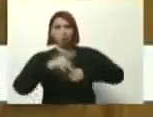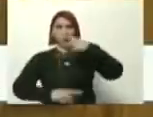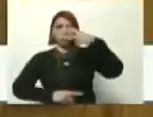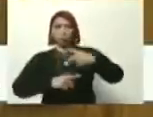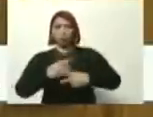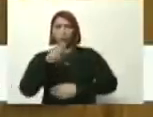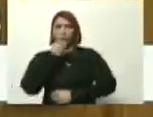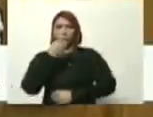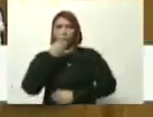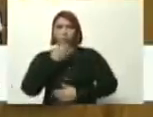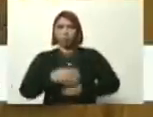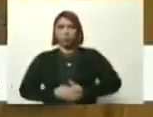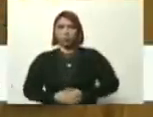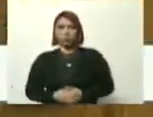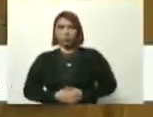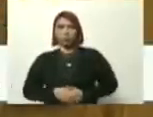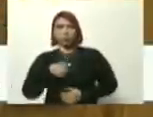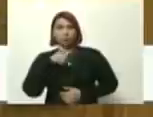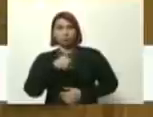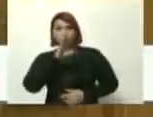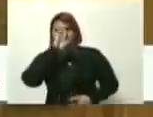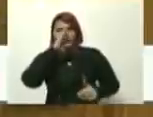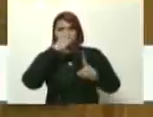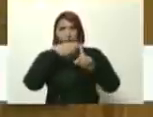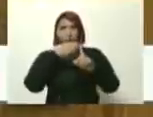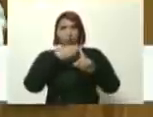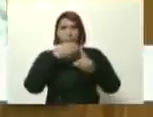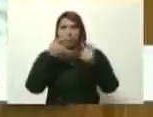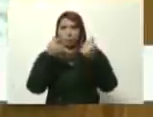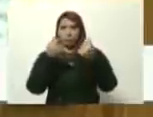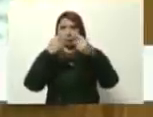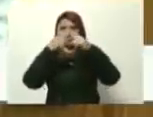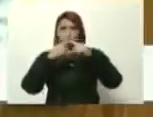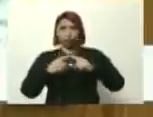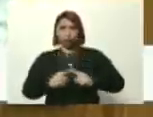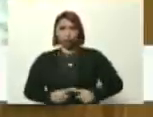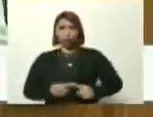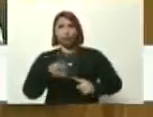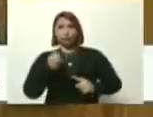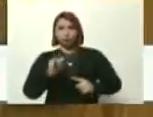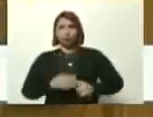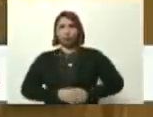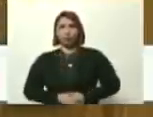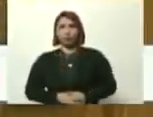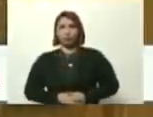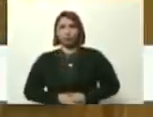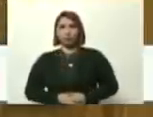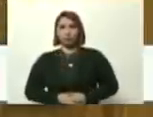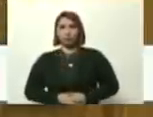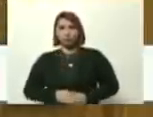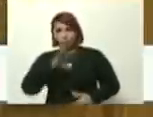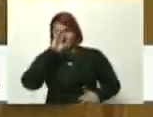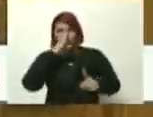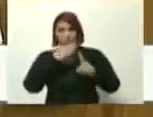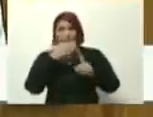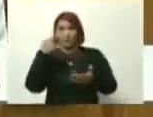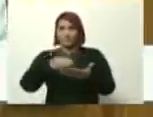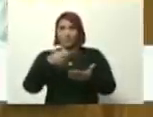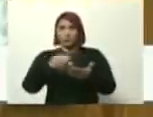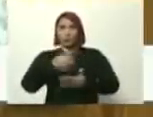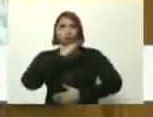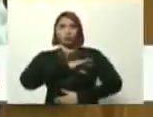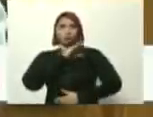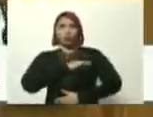de alimentos. Allí está concentrada este presupuesto y allí está concentrado la inversión social,